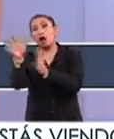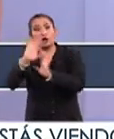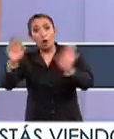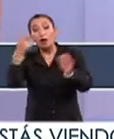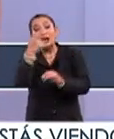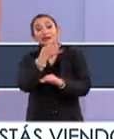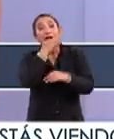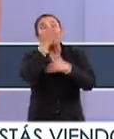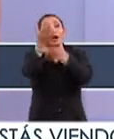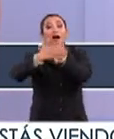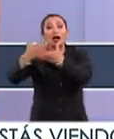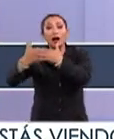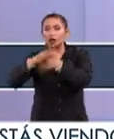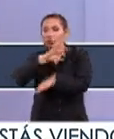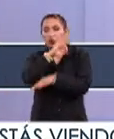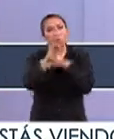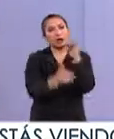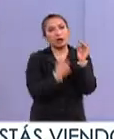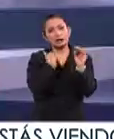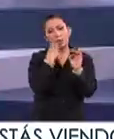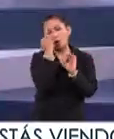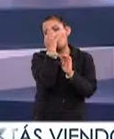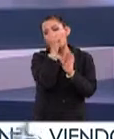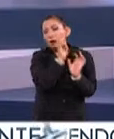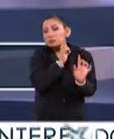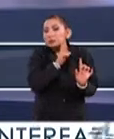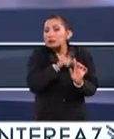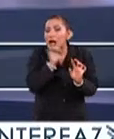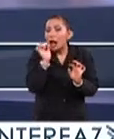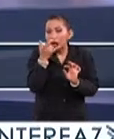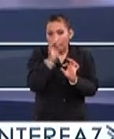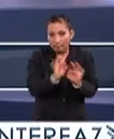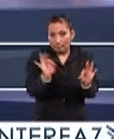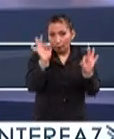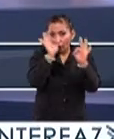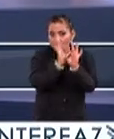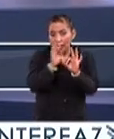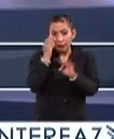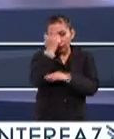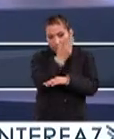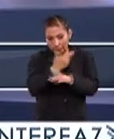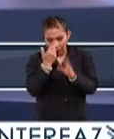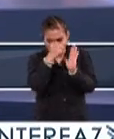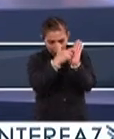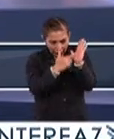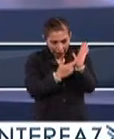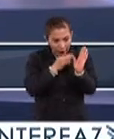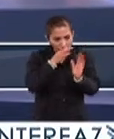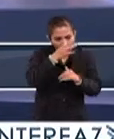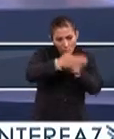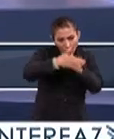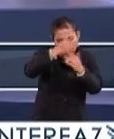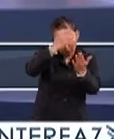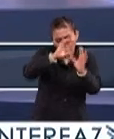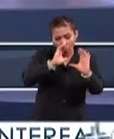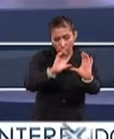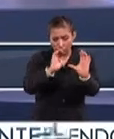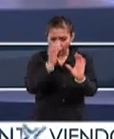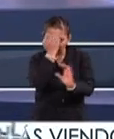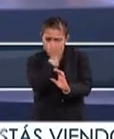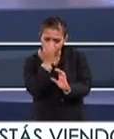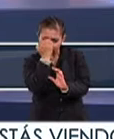esta convocatoria, como todas, tiene sus particularidades, ¿no? Y es muy importante revisar las bases de la convocatoria con